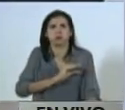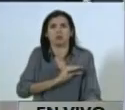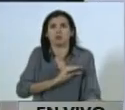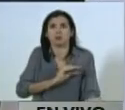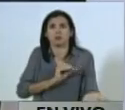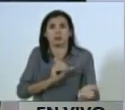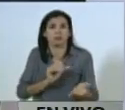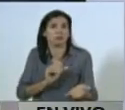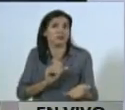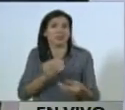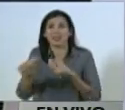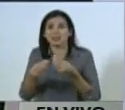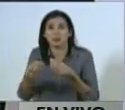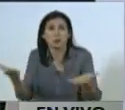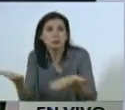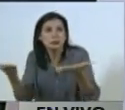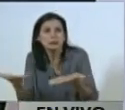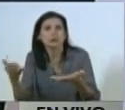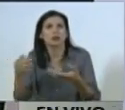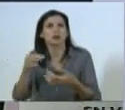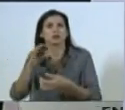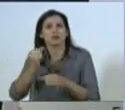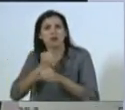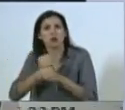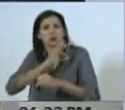¿Qué hicimos? Un milagro.